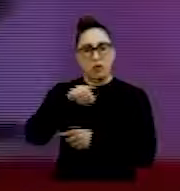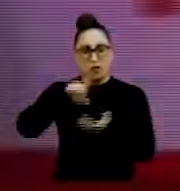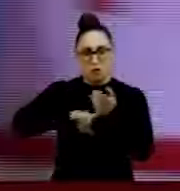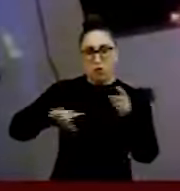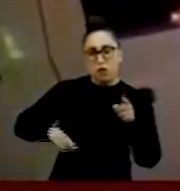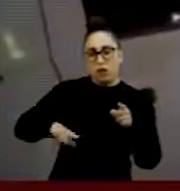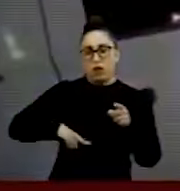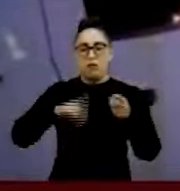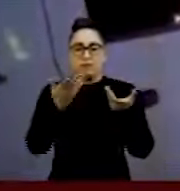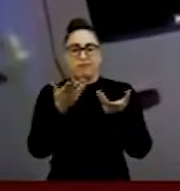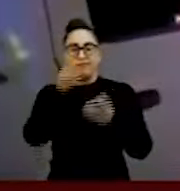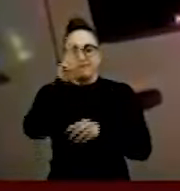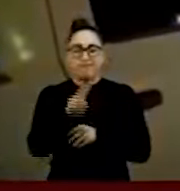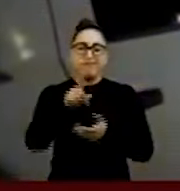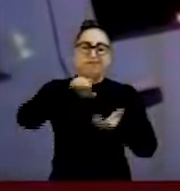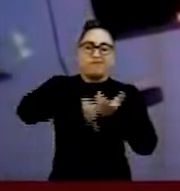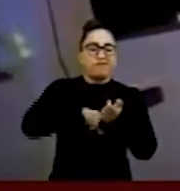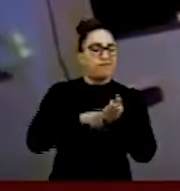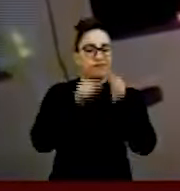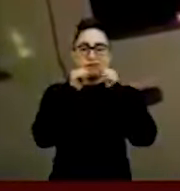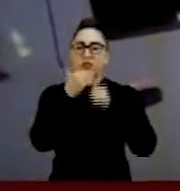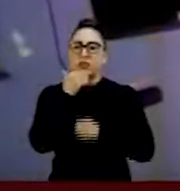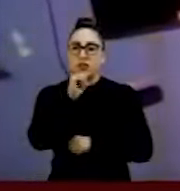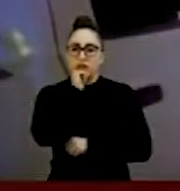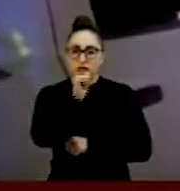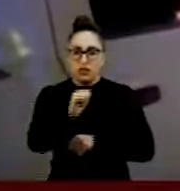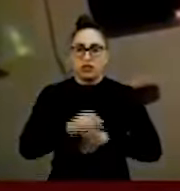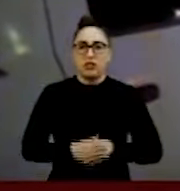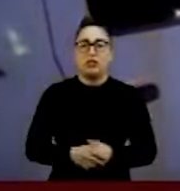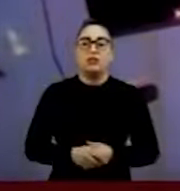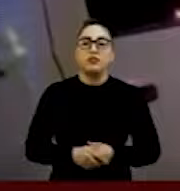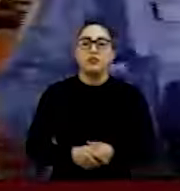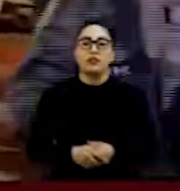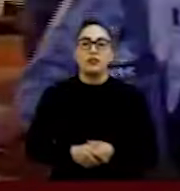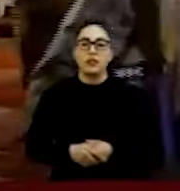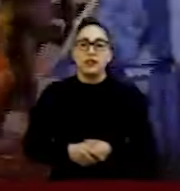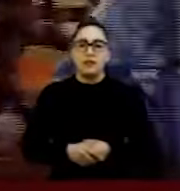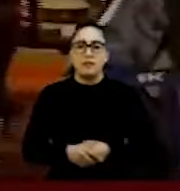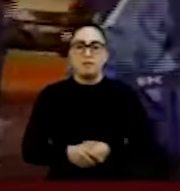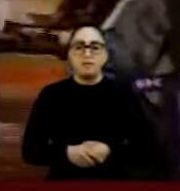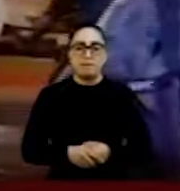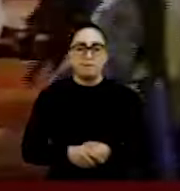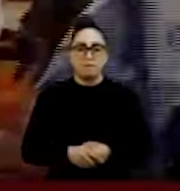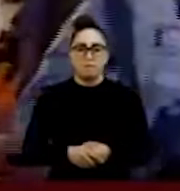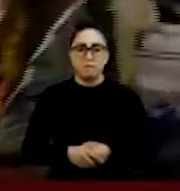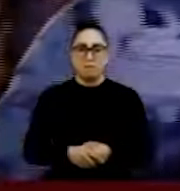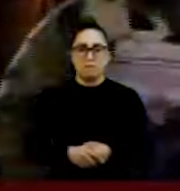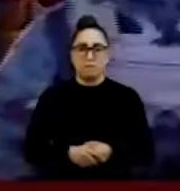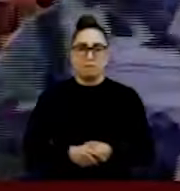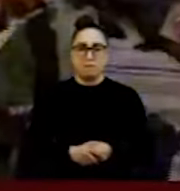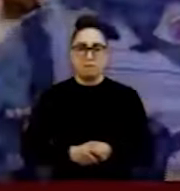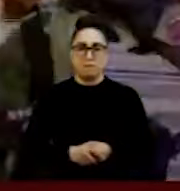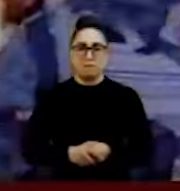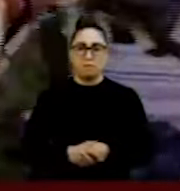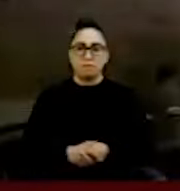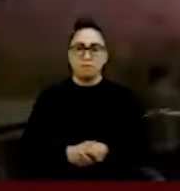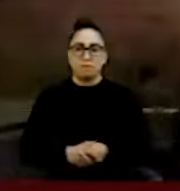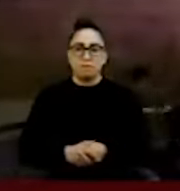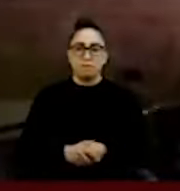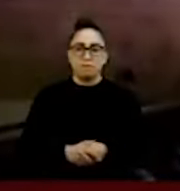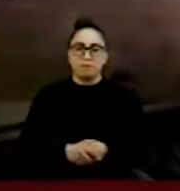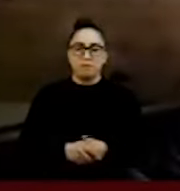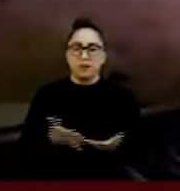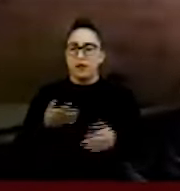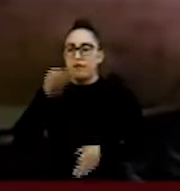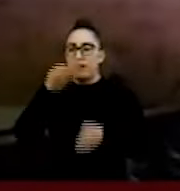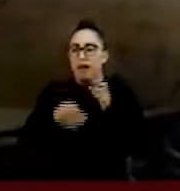el caso. Ausencia de traductores para quienes no dominan el idioma español, falta de agua, de